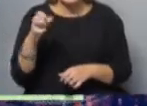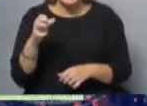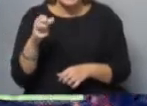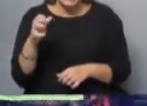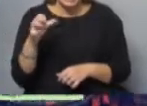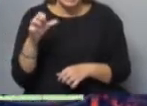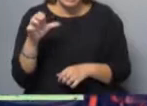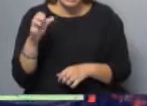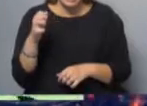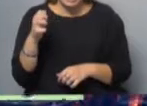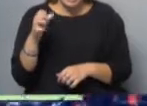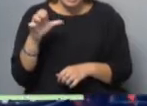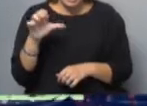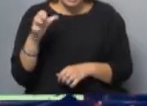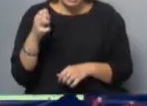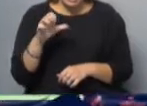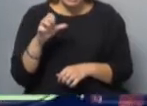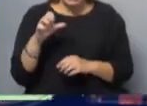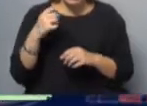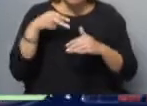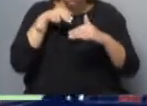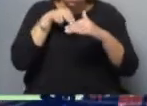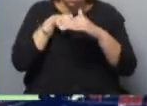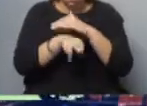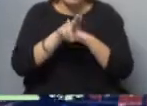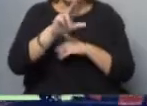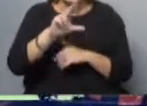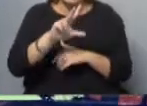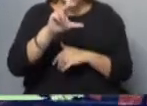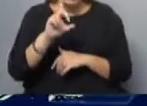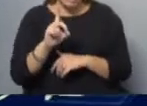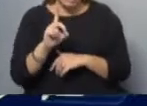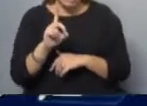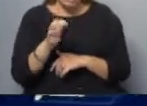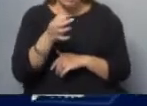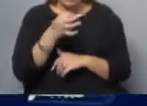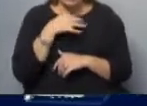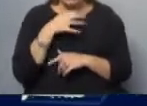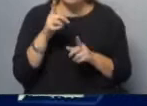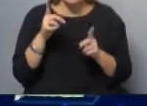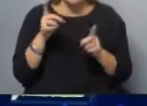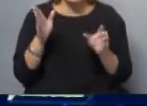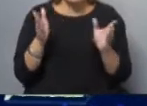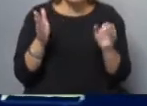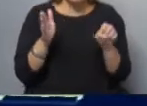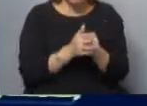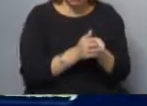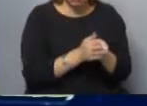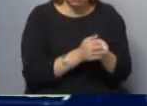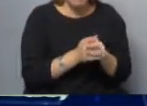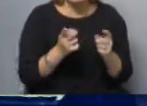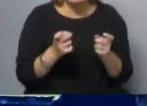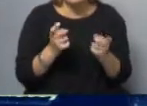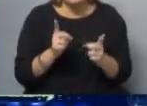hicimos la tomografía 3D, es cuando nos dijeron de que se le había cerrado una segunda sutura y que debía